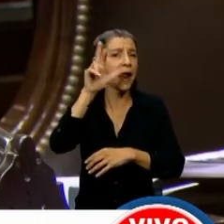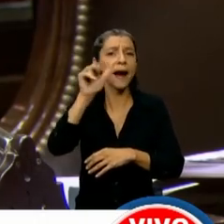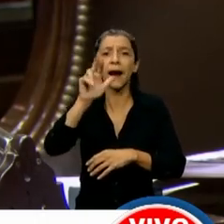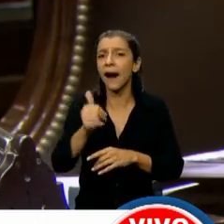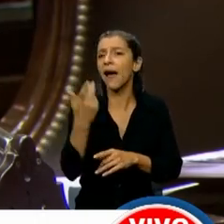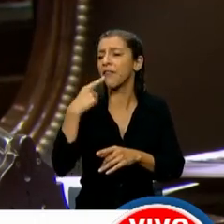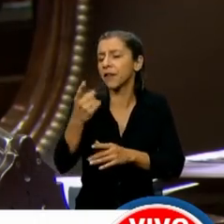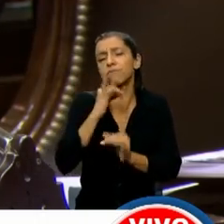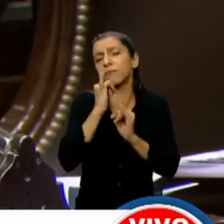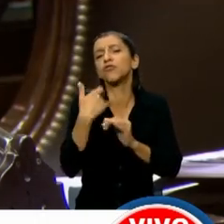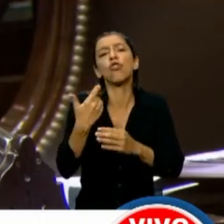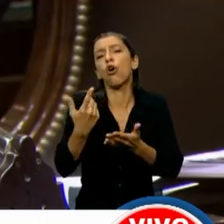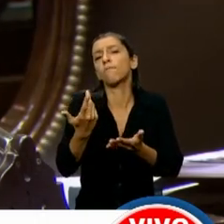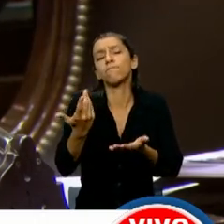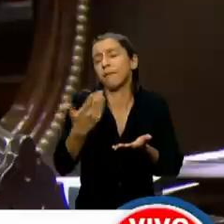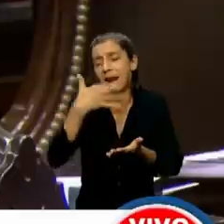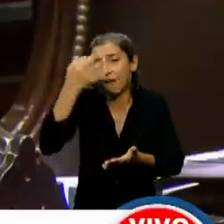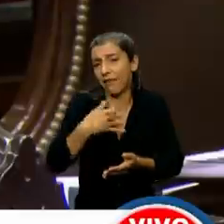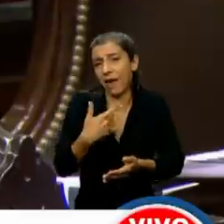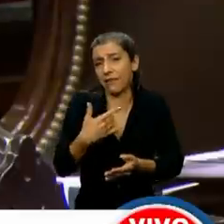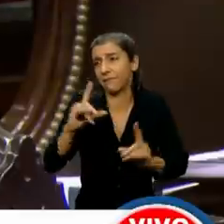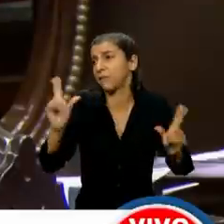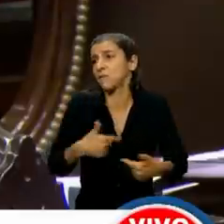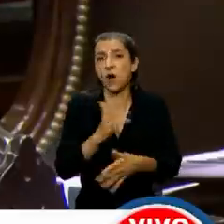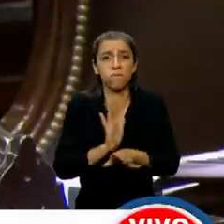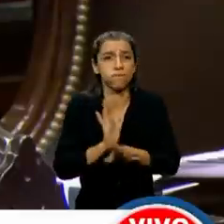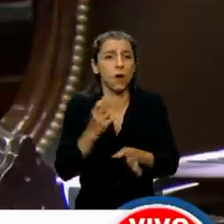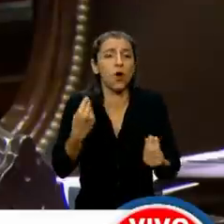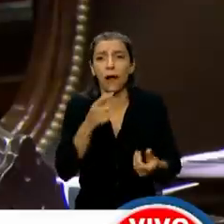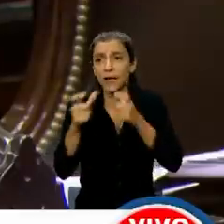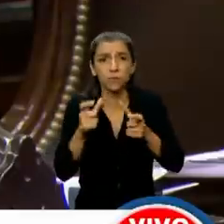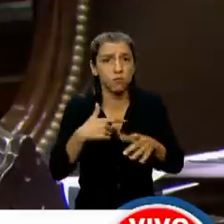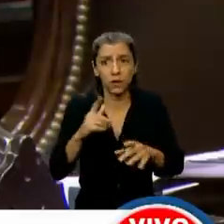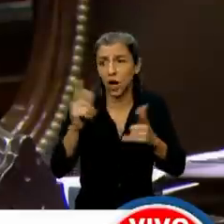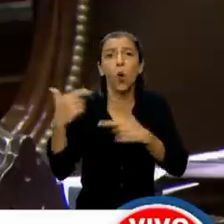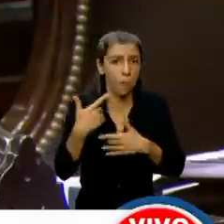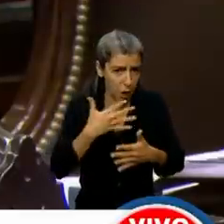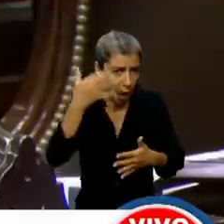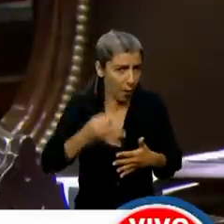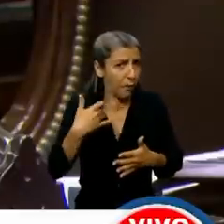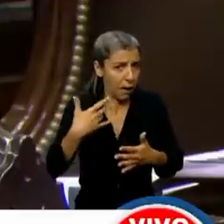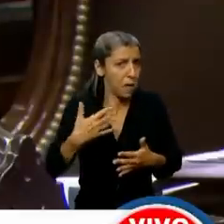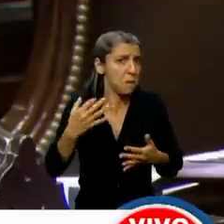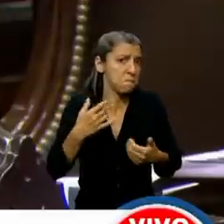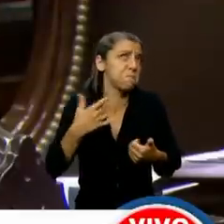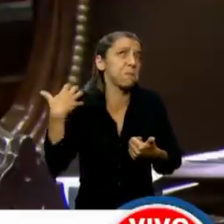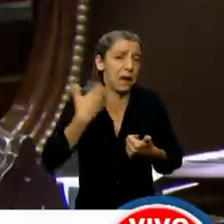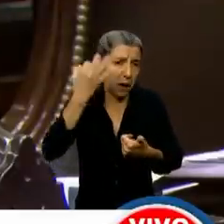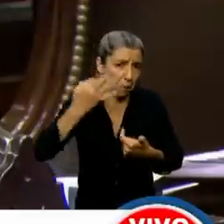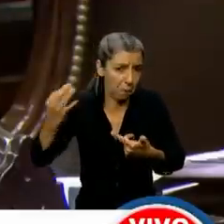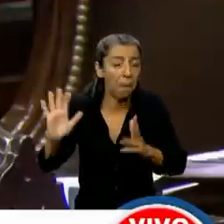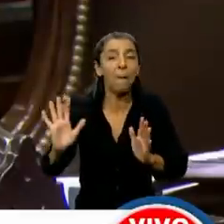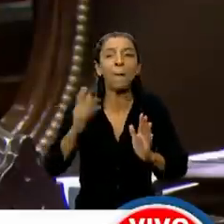exposición que no puedo aceptar de que fuera que se quedara sin respuesta respuesta a todos pero particularmente debía